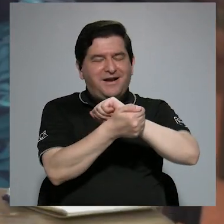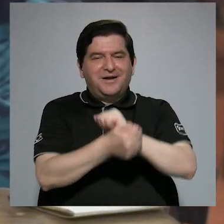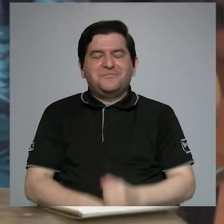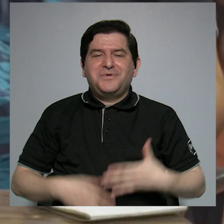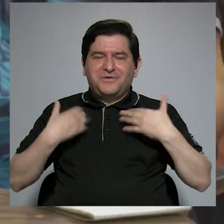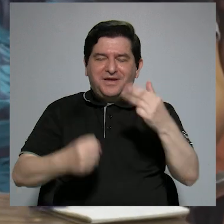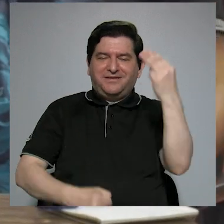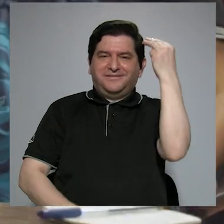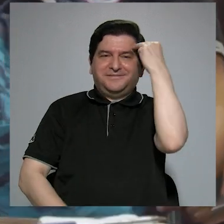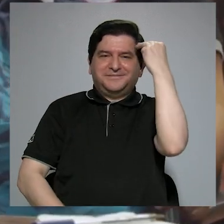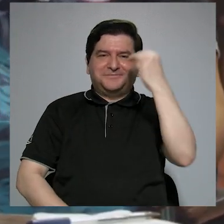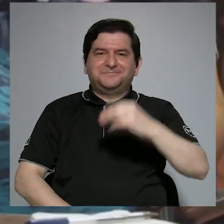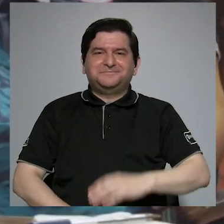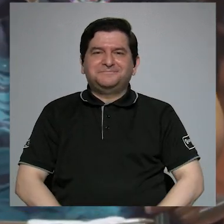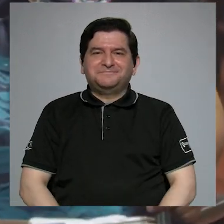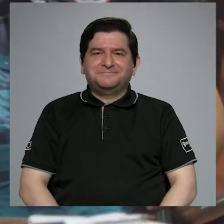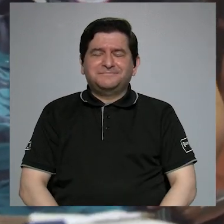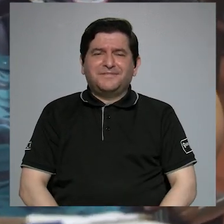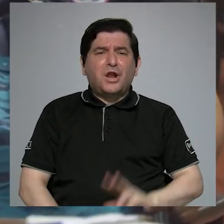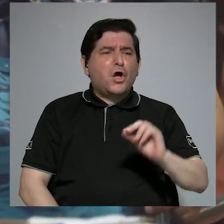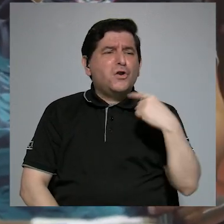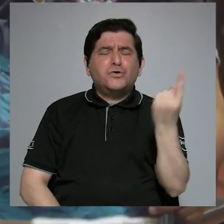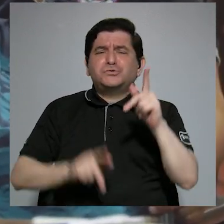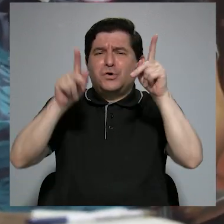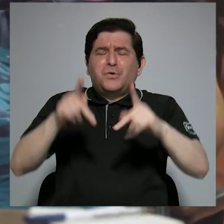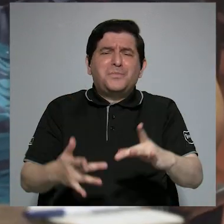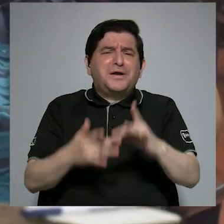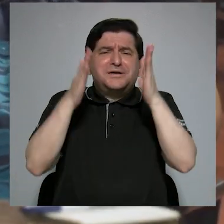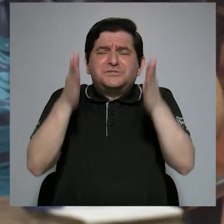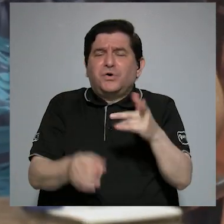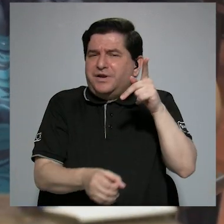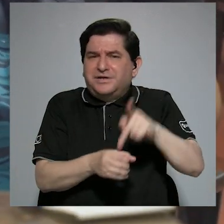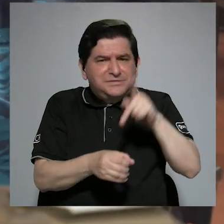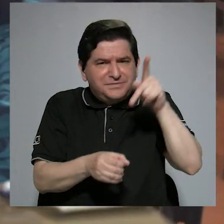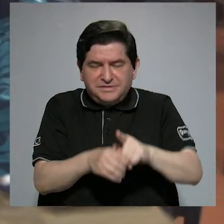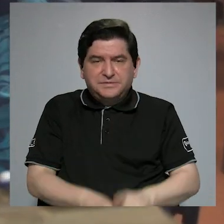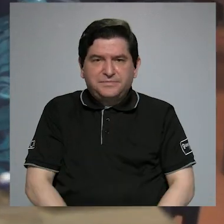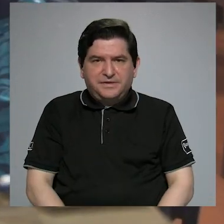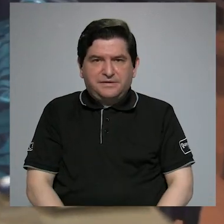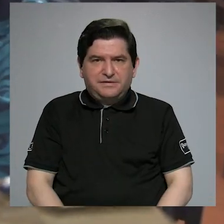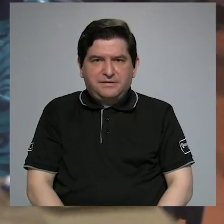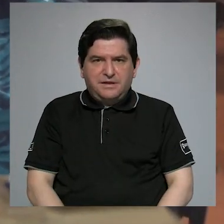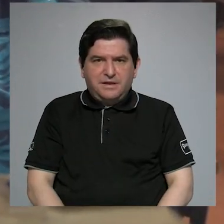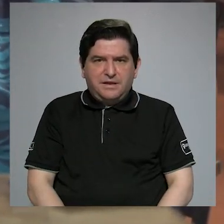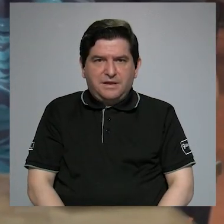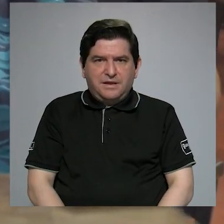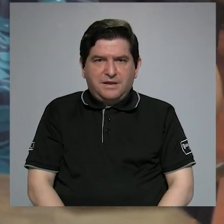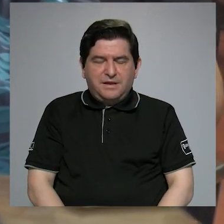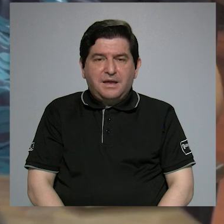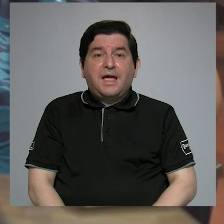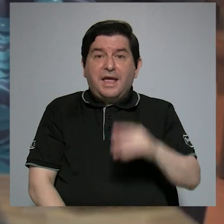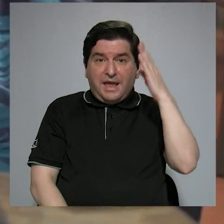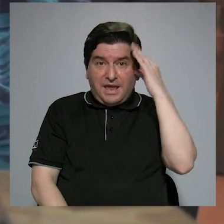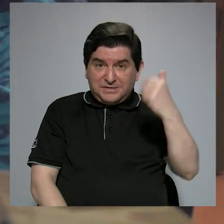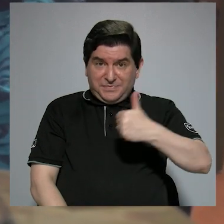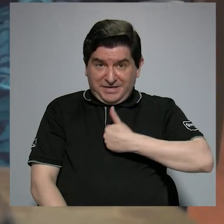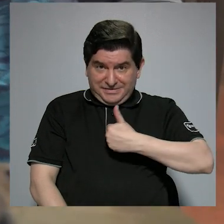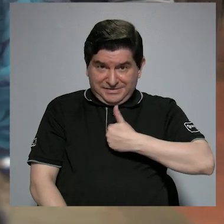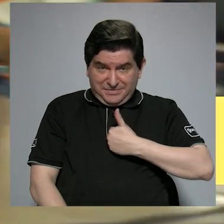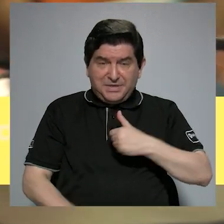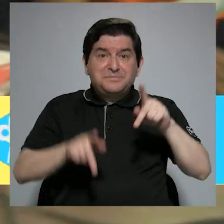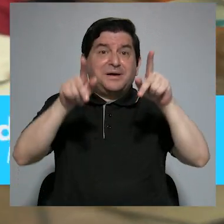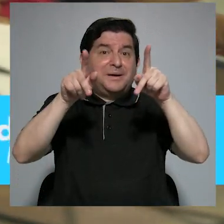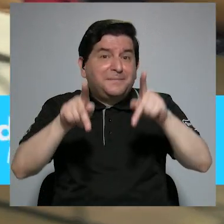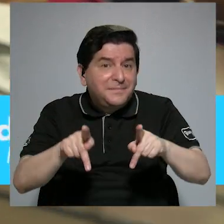que estamos haciendo en salud mental, ¿verdad? De que no solo las personas expertas participen, sino además los expertos por su